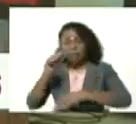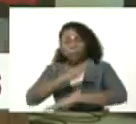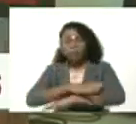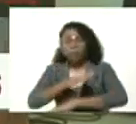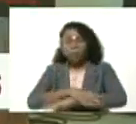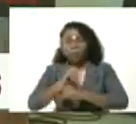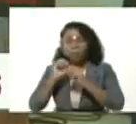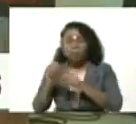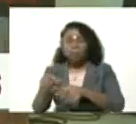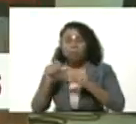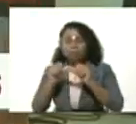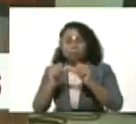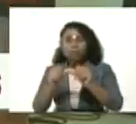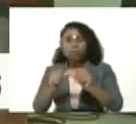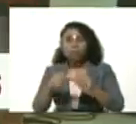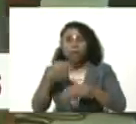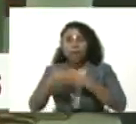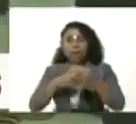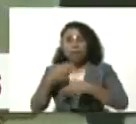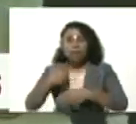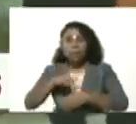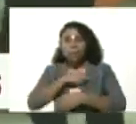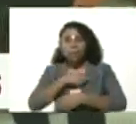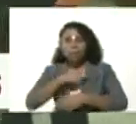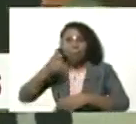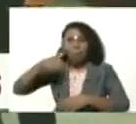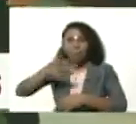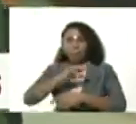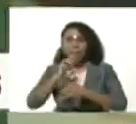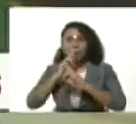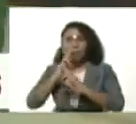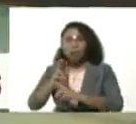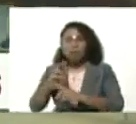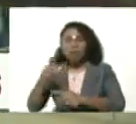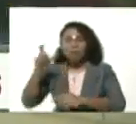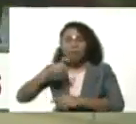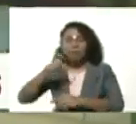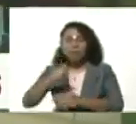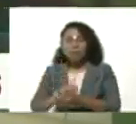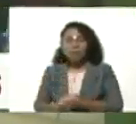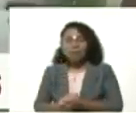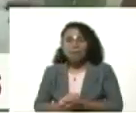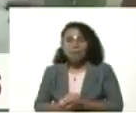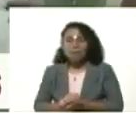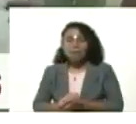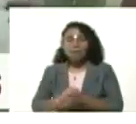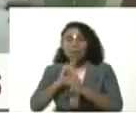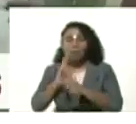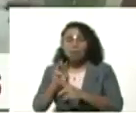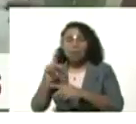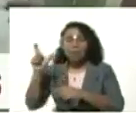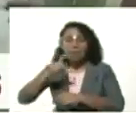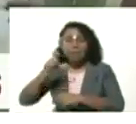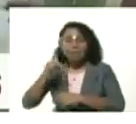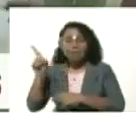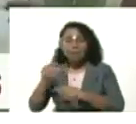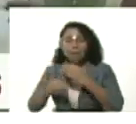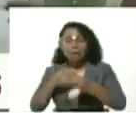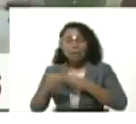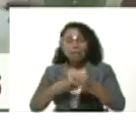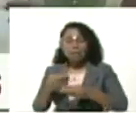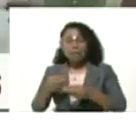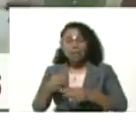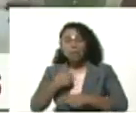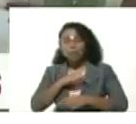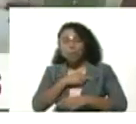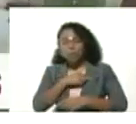y permanente va a llevarle a nuestro pueblo la respuesta que necesita, la respuesta oportuna, y de aquí indudablemente